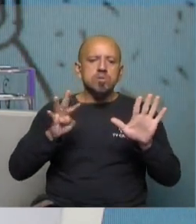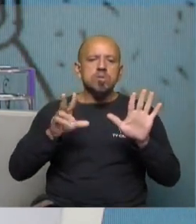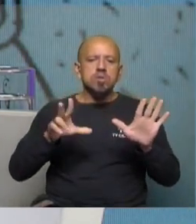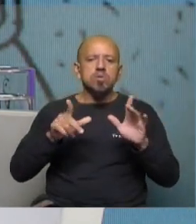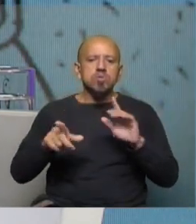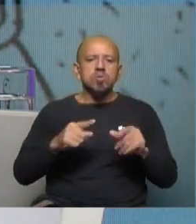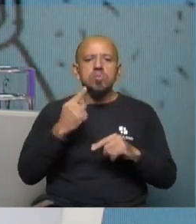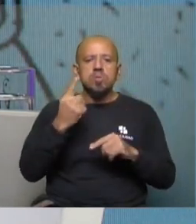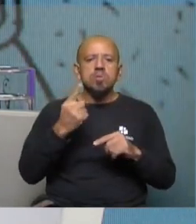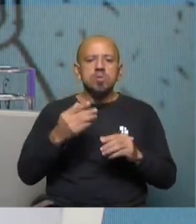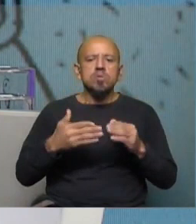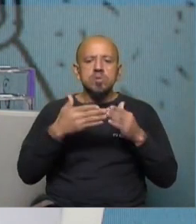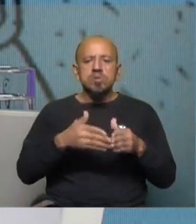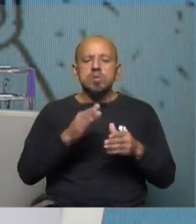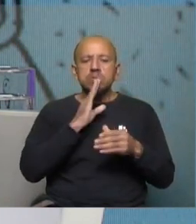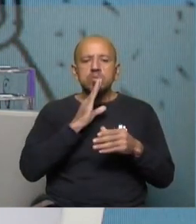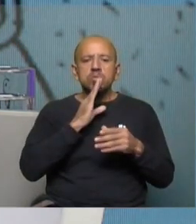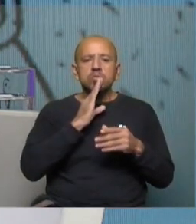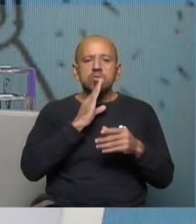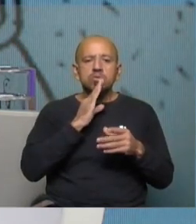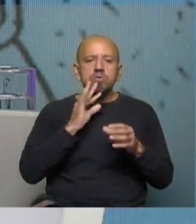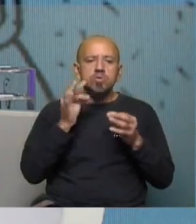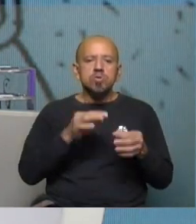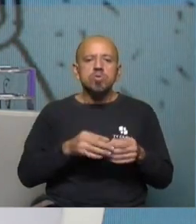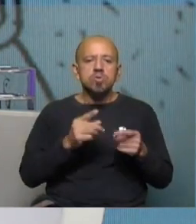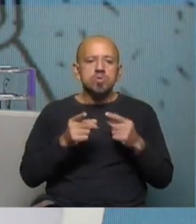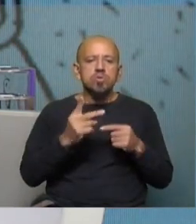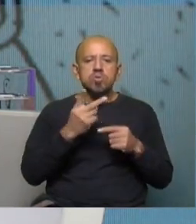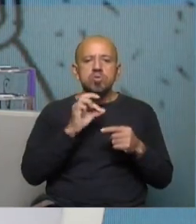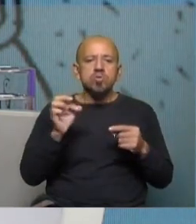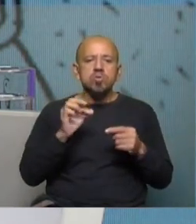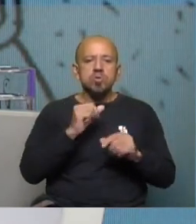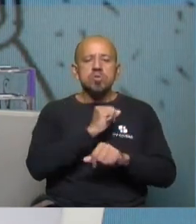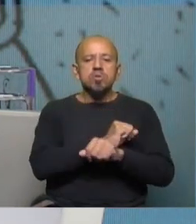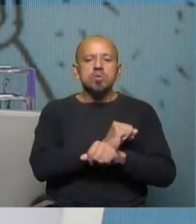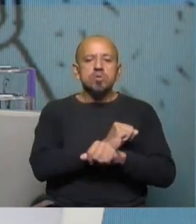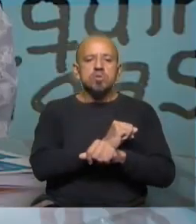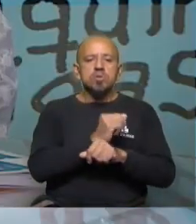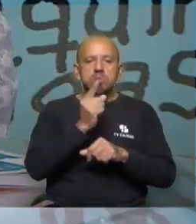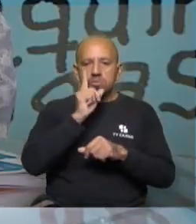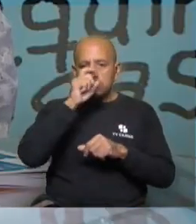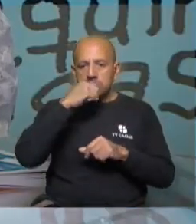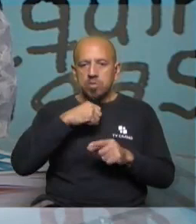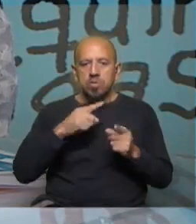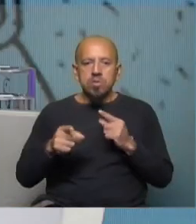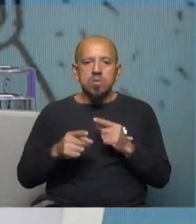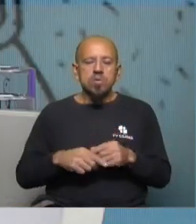llegó el primer barco estadounidense con 200 y pico esclavos de mozambique a Montevideo directamente